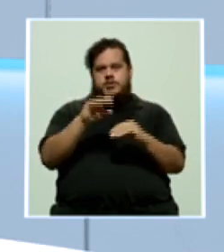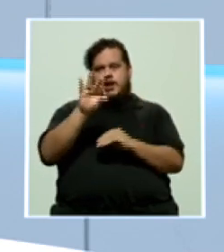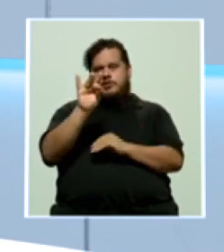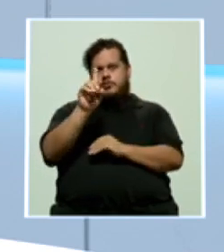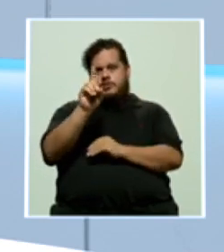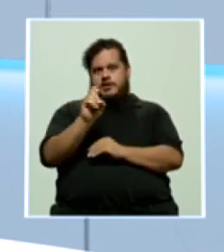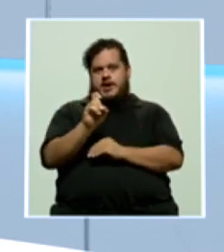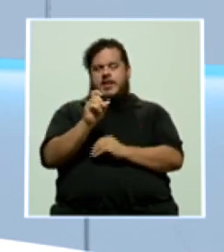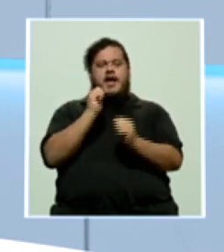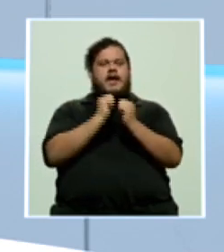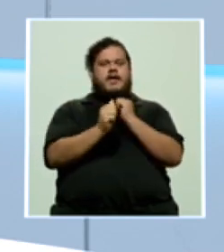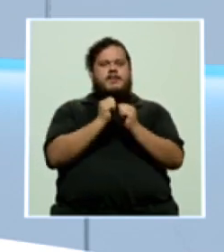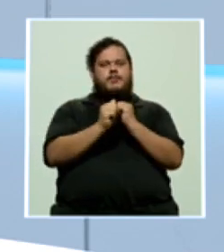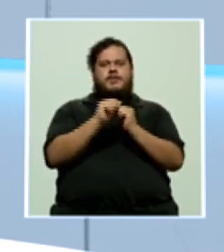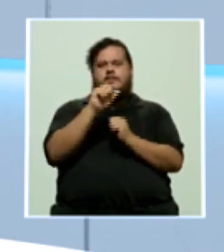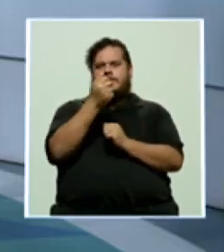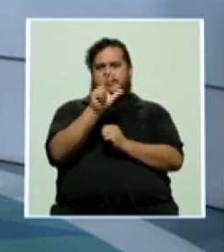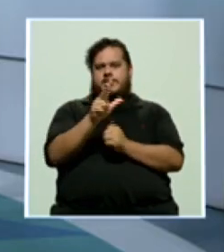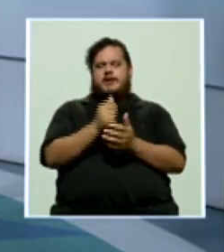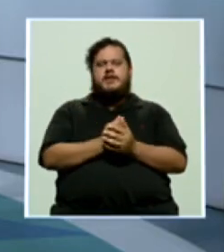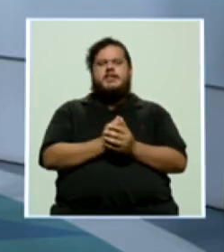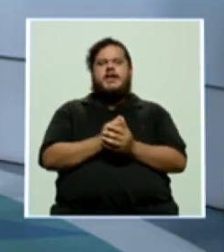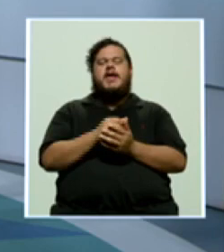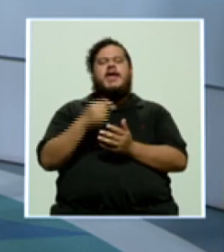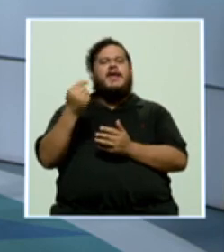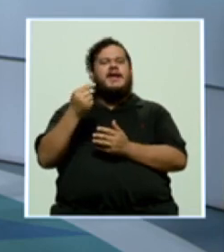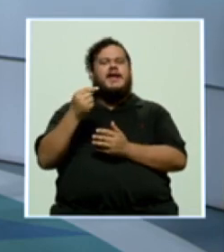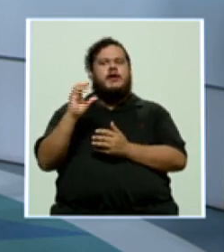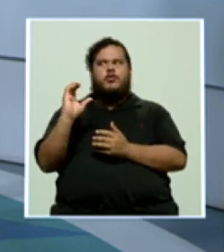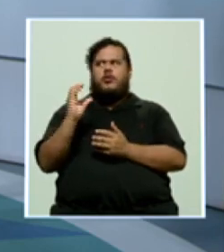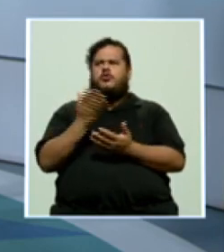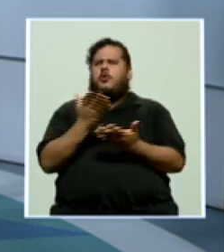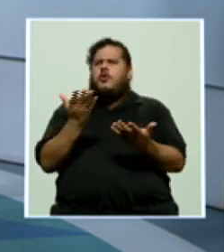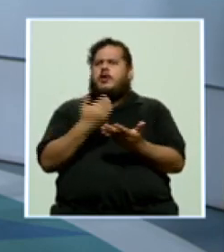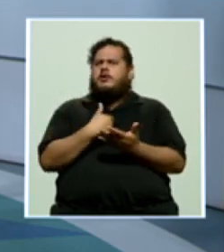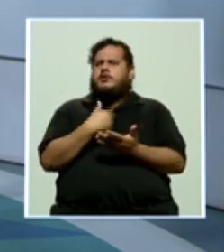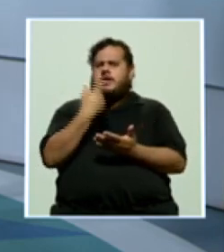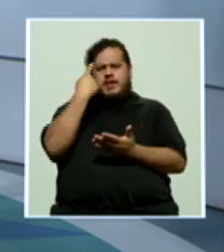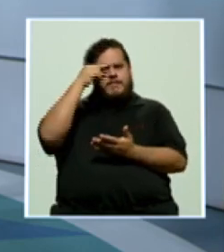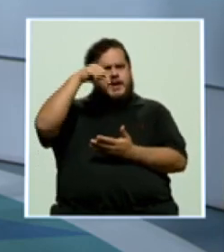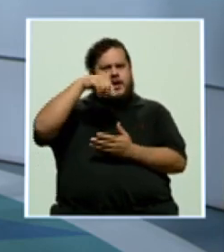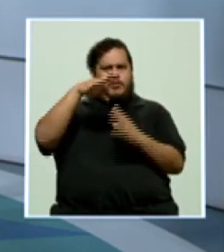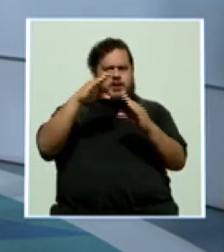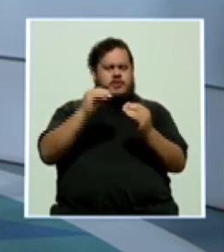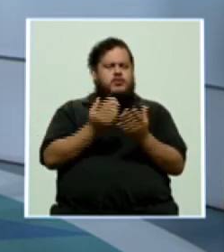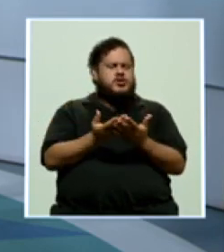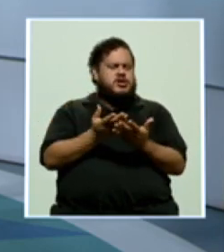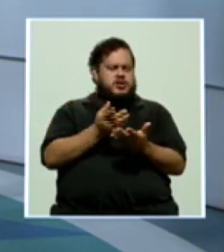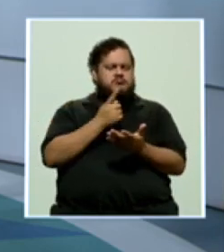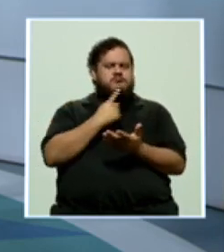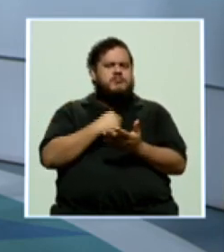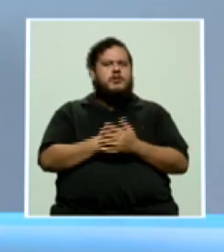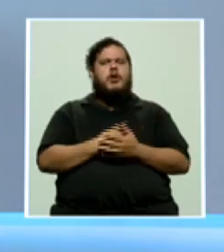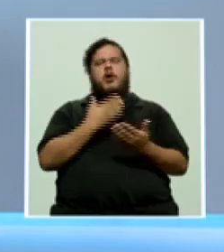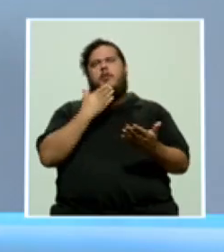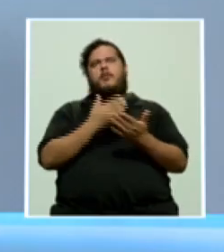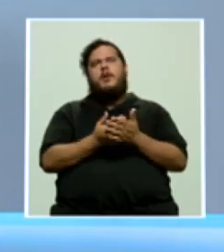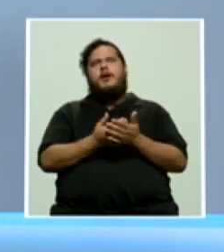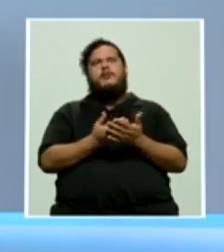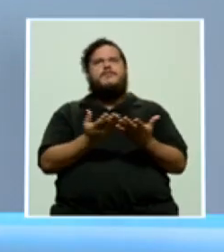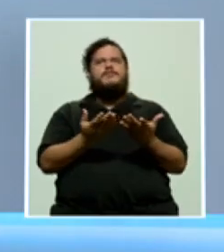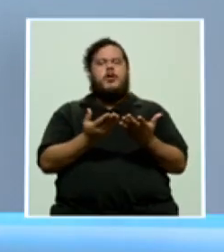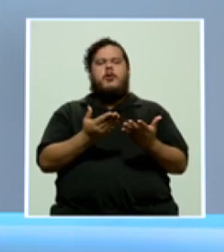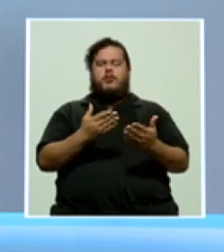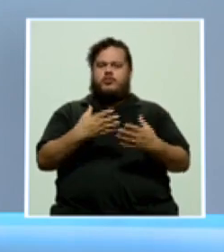en Deportivas del 13. Gerardo Coto, ¿qué nos tienen para esta noche? Cortito y al pie. Cortito y al pie, bueno, don Ernesto, un